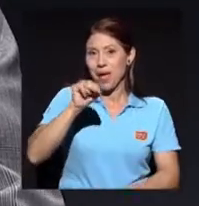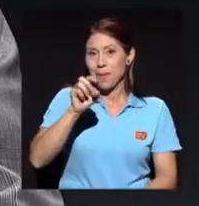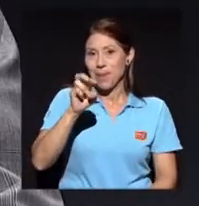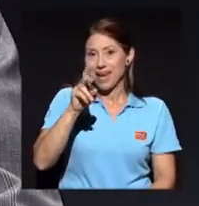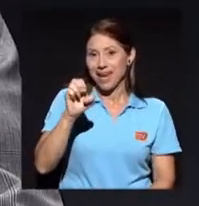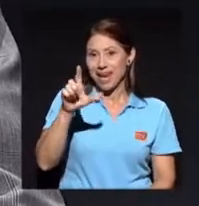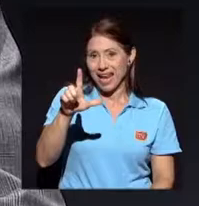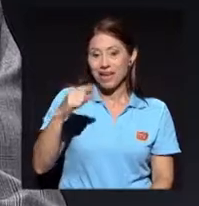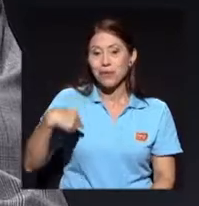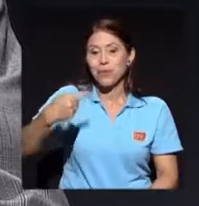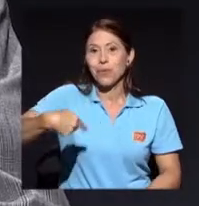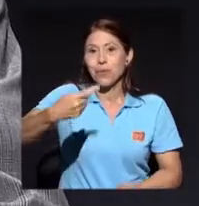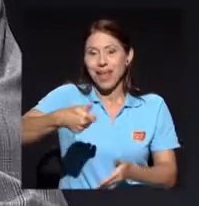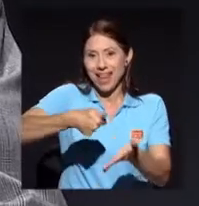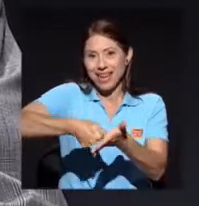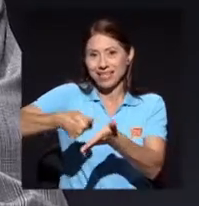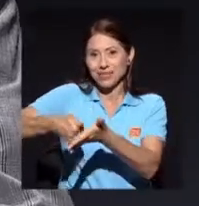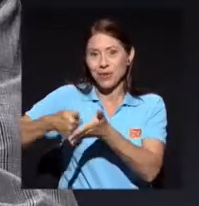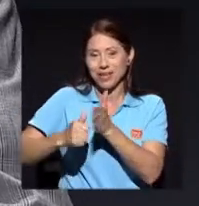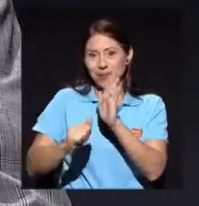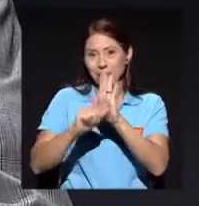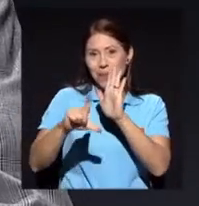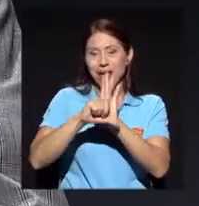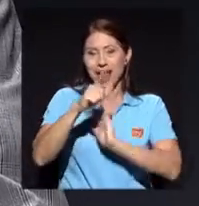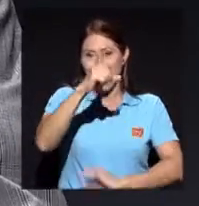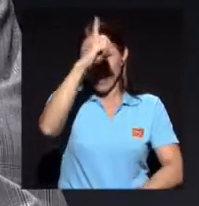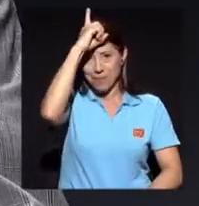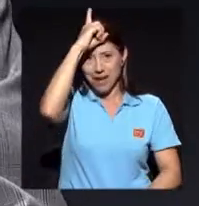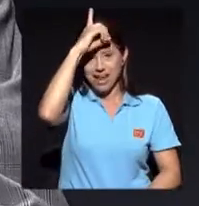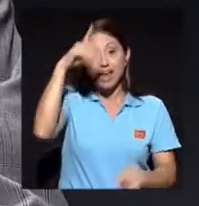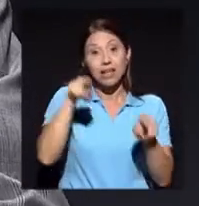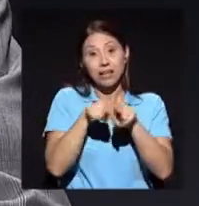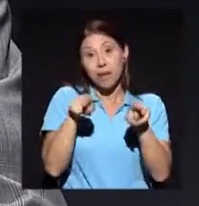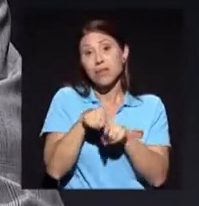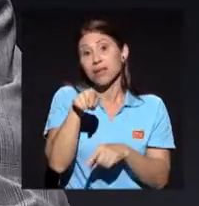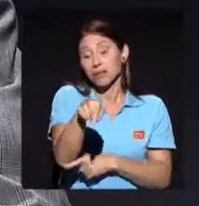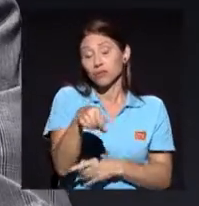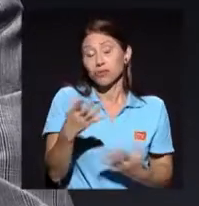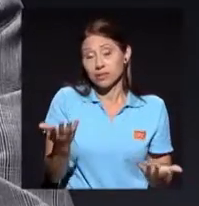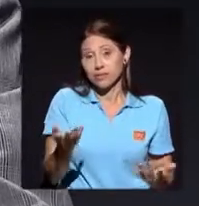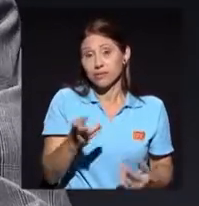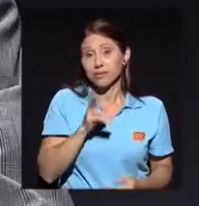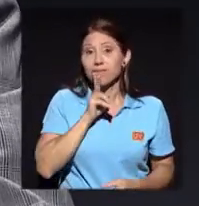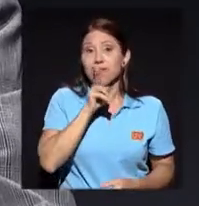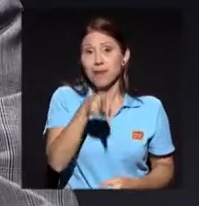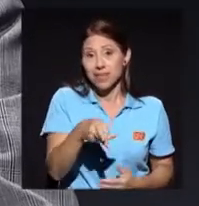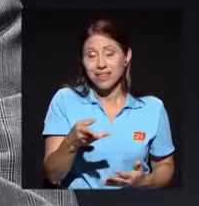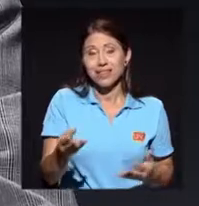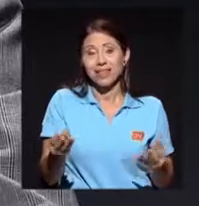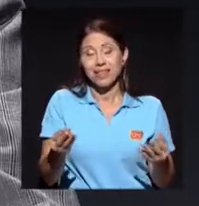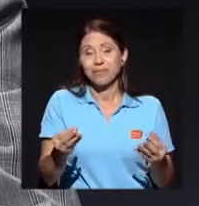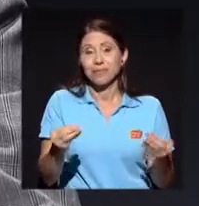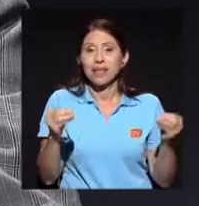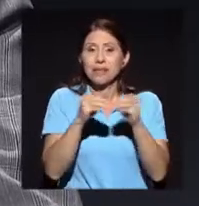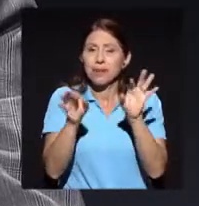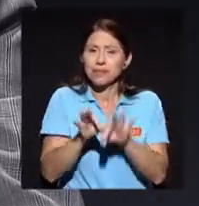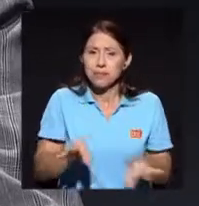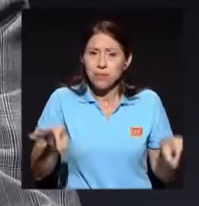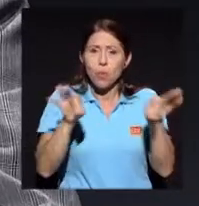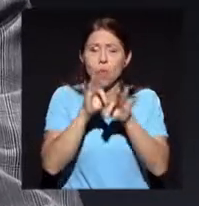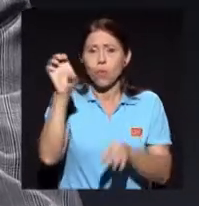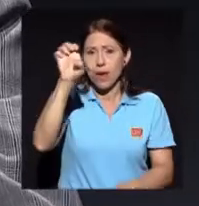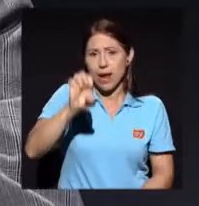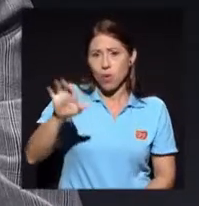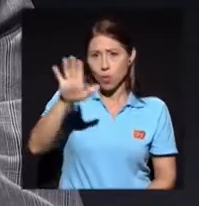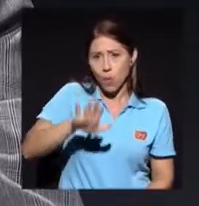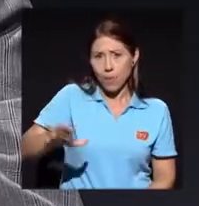legislativas en alemania eso es también bueno son realmente las más importantes de europa bueno